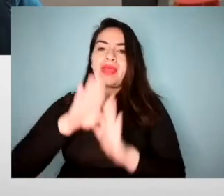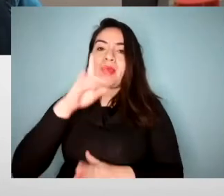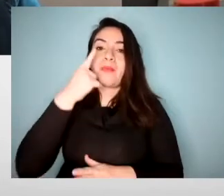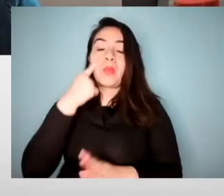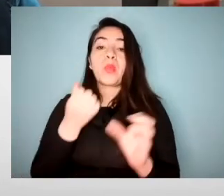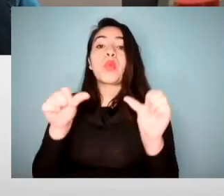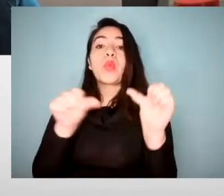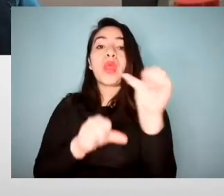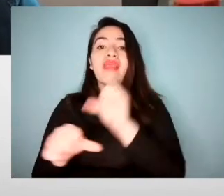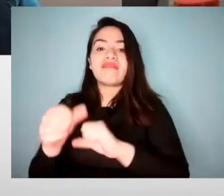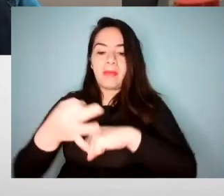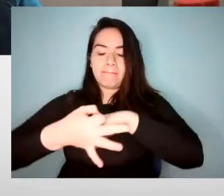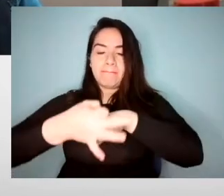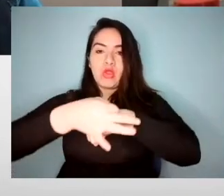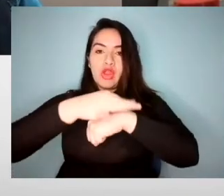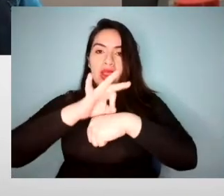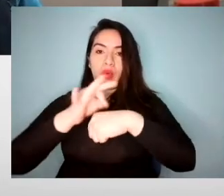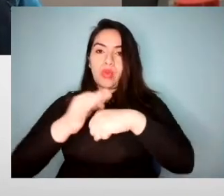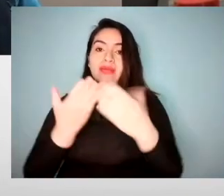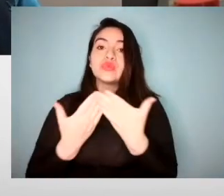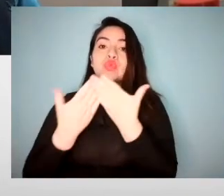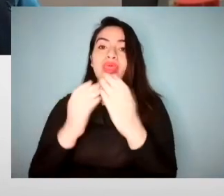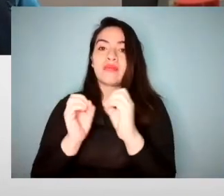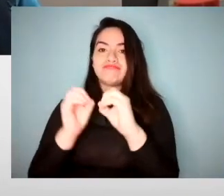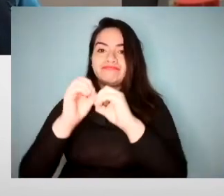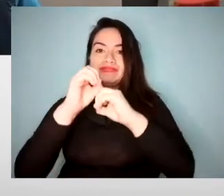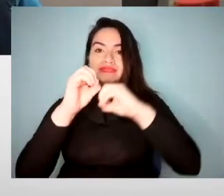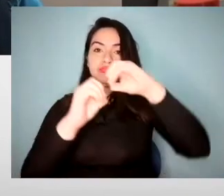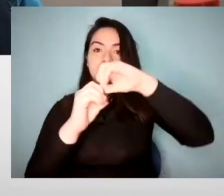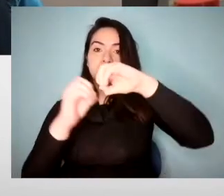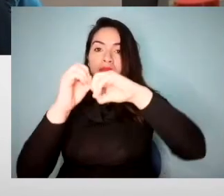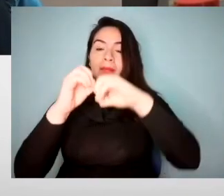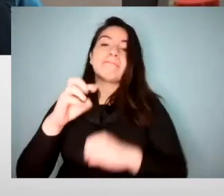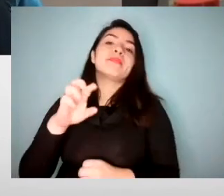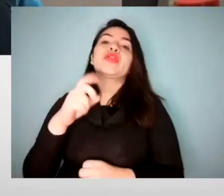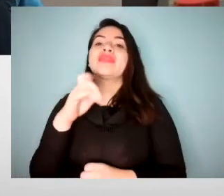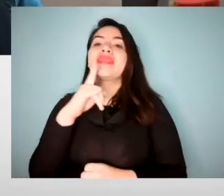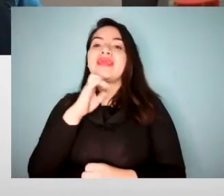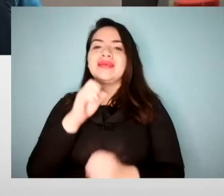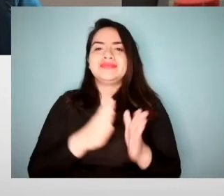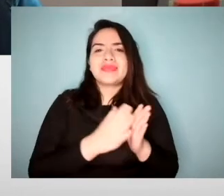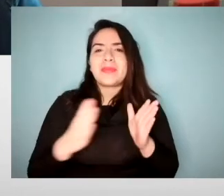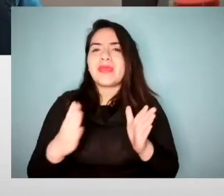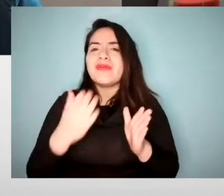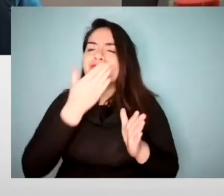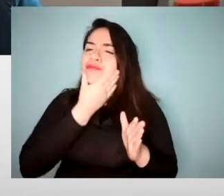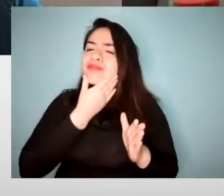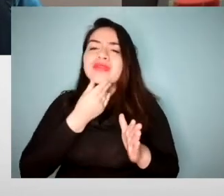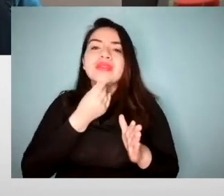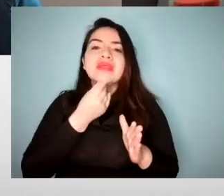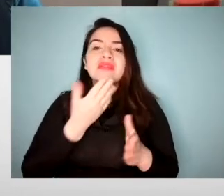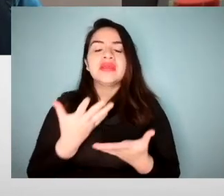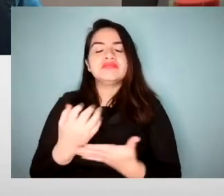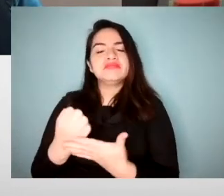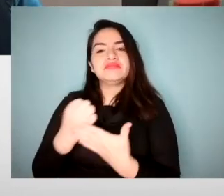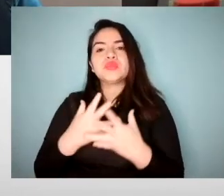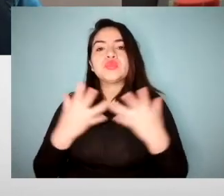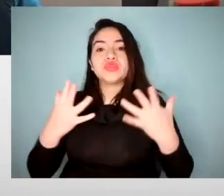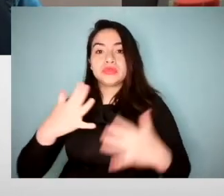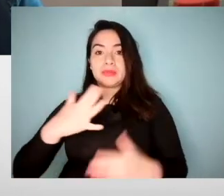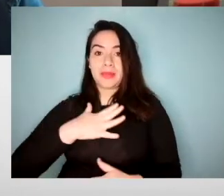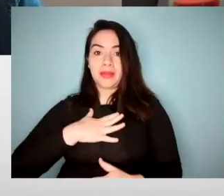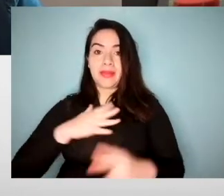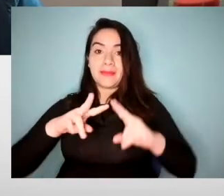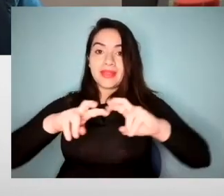también para estudiar proteínas. Fue una etapa súper linda, enriquecedora para mí como investigadora y también fue todo un